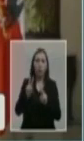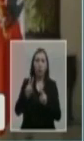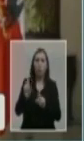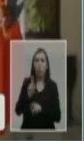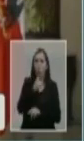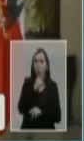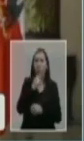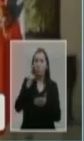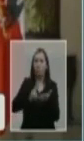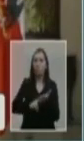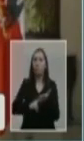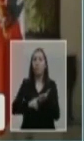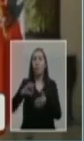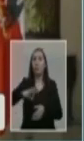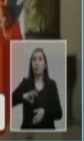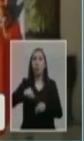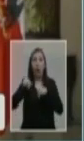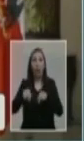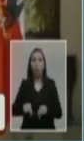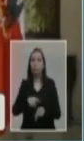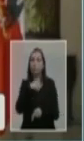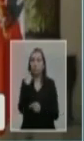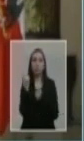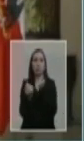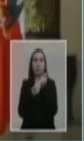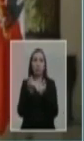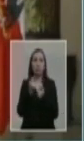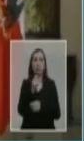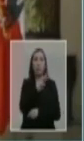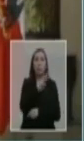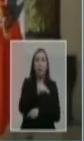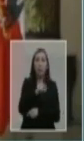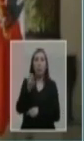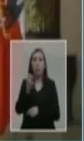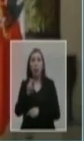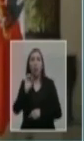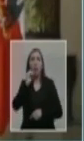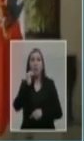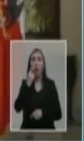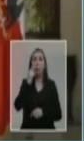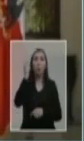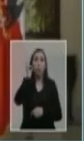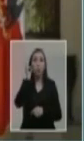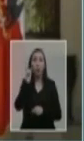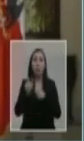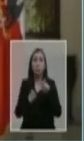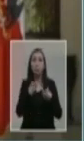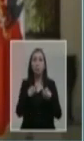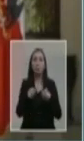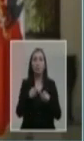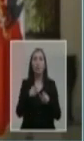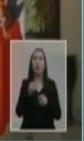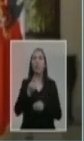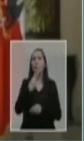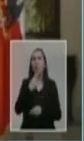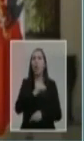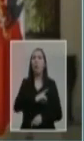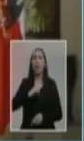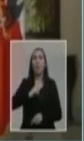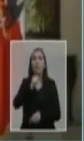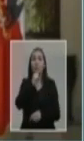queja. Ahora, la viabilidad de esa propuesta a través de aportes del empleador, por ejemplo,